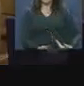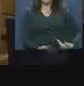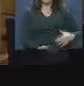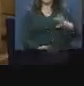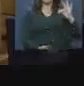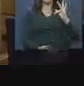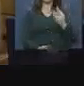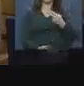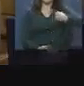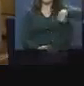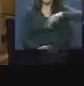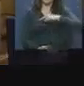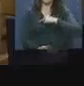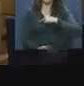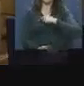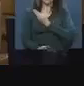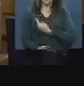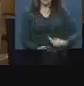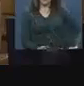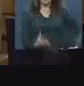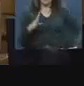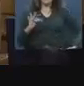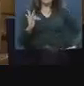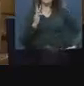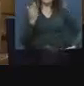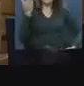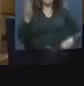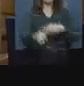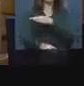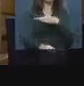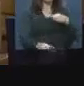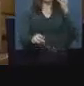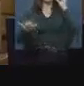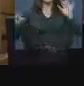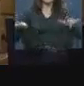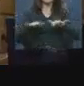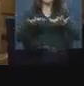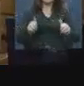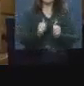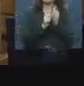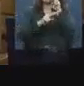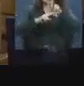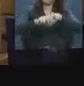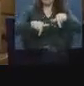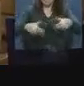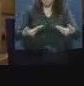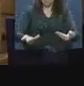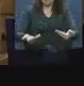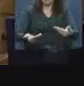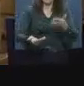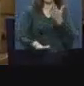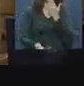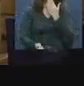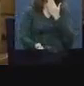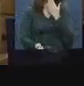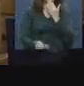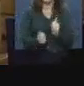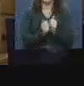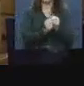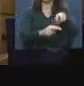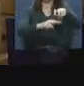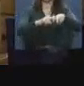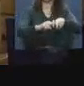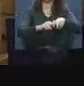a nuestro gobierno. Quiero felicitarlo en la persona de nuestra ministra del Piano, que nos acompaña hoy, así también como nos